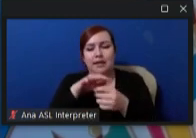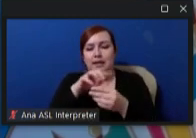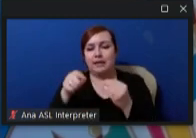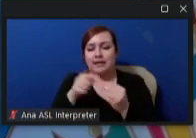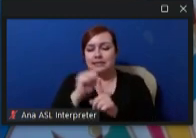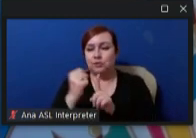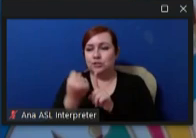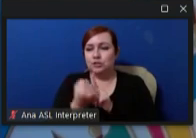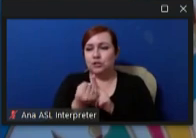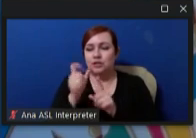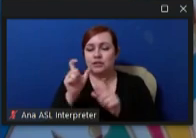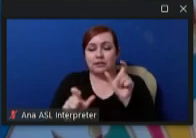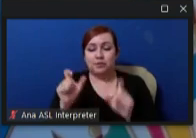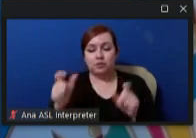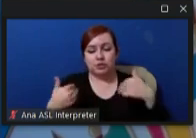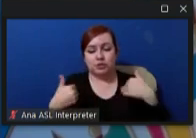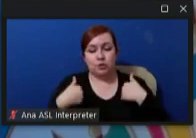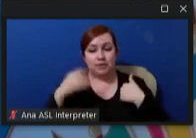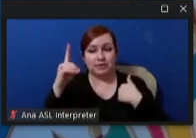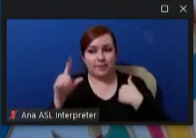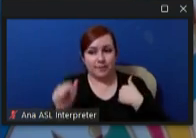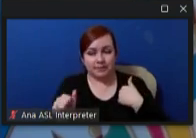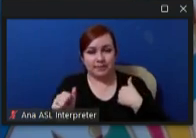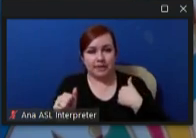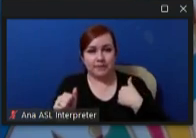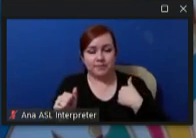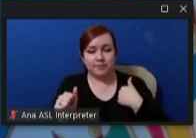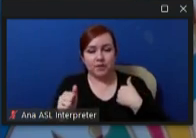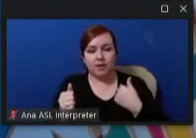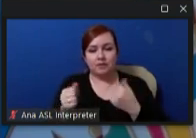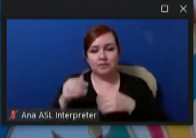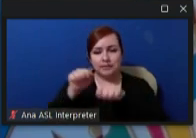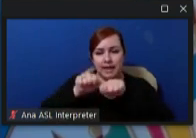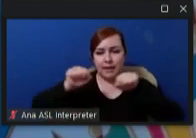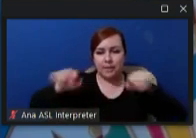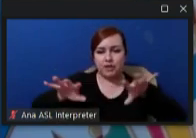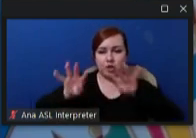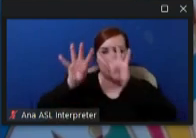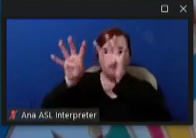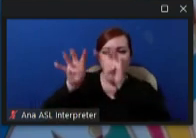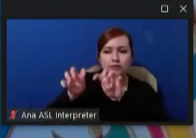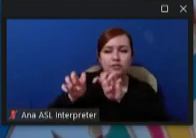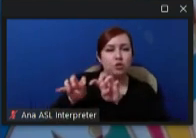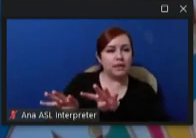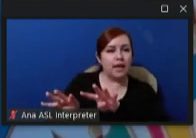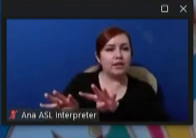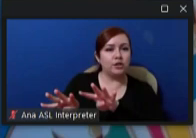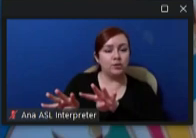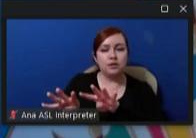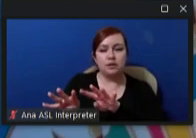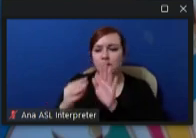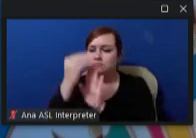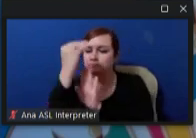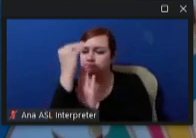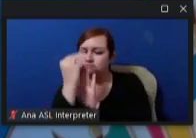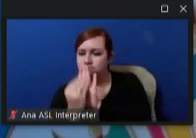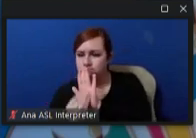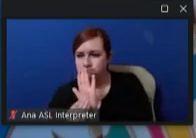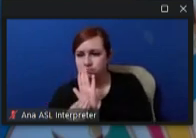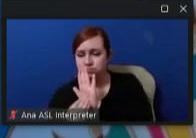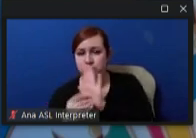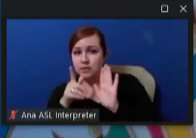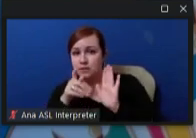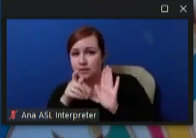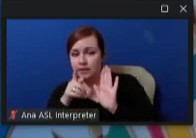con discapacidad. Se emitió un cuestionario que fue atendido por más